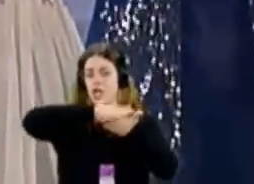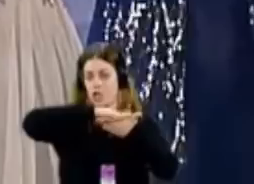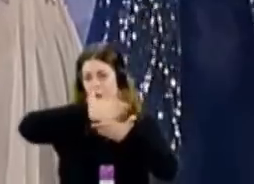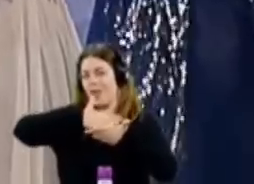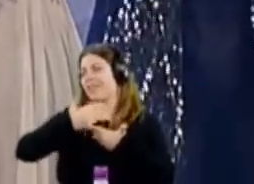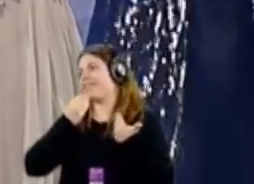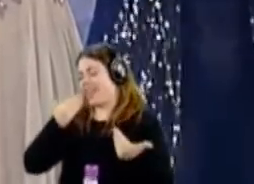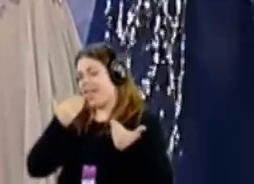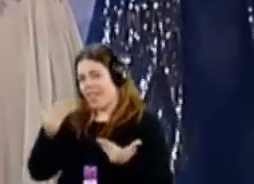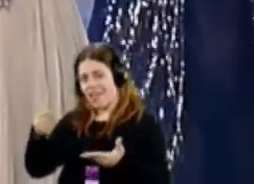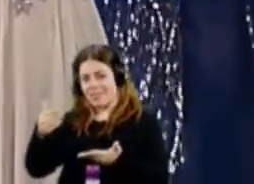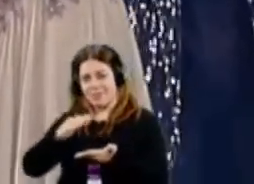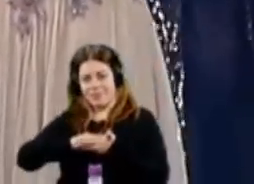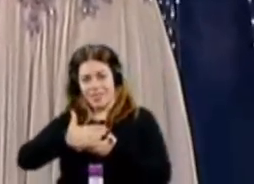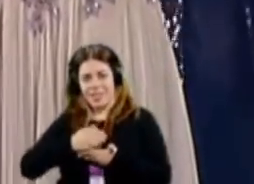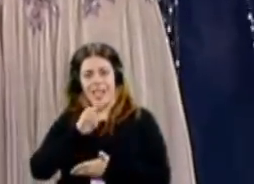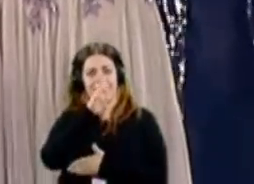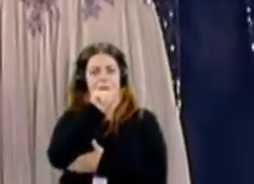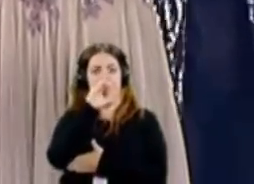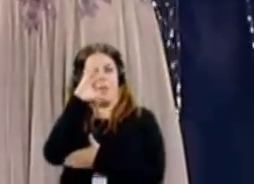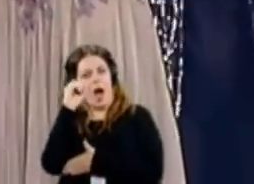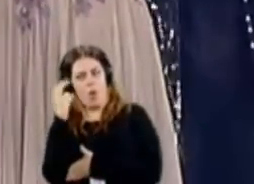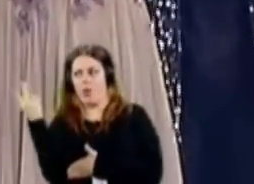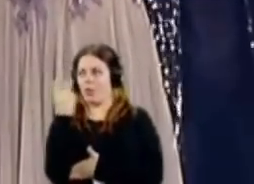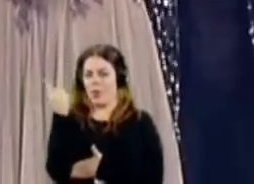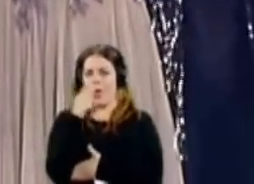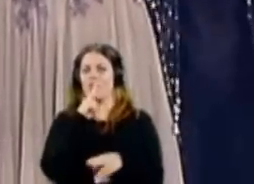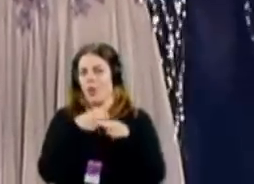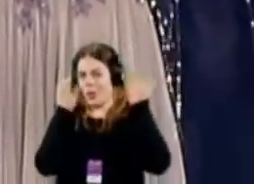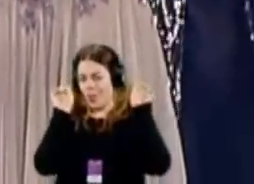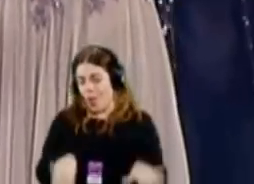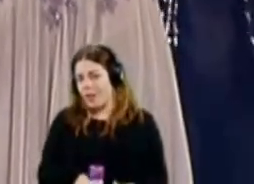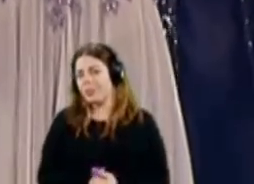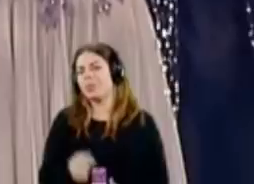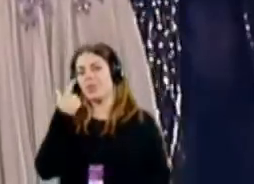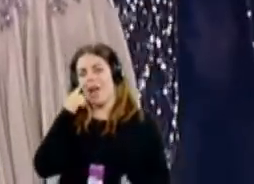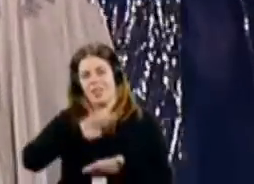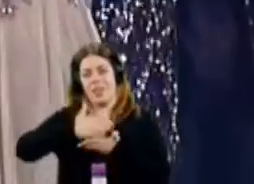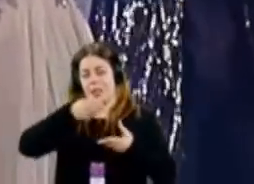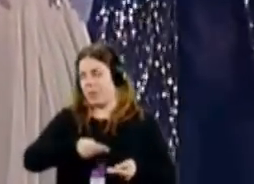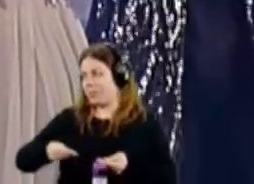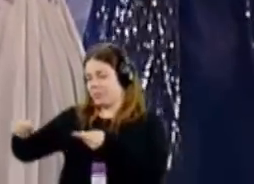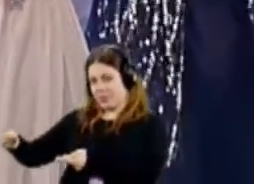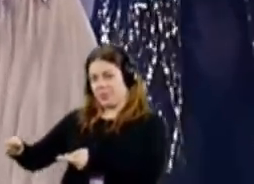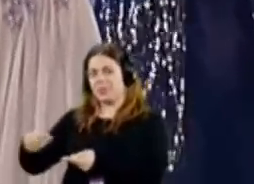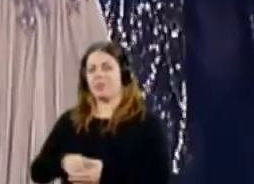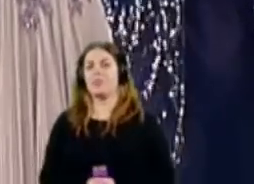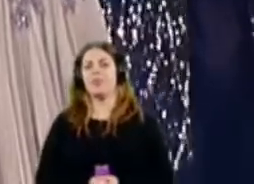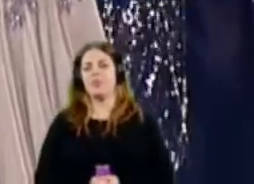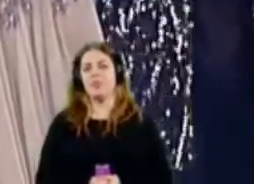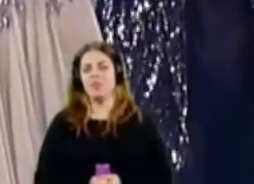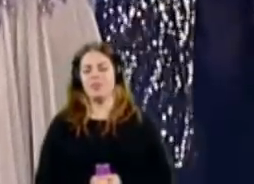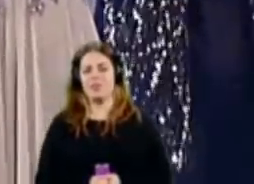ti. Ay, bueno, de Paco a Paco. Fátima, los honores, vamos, a ver. Venga, toma, te presto esto. Lo